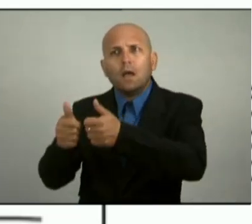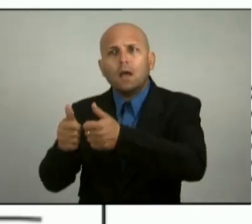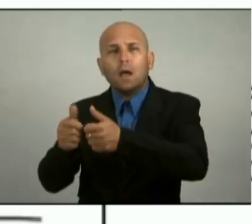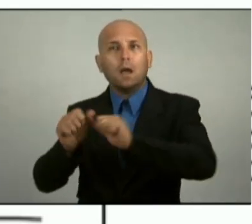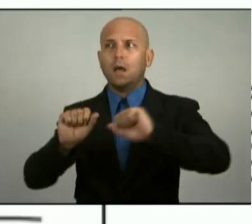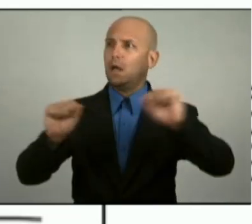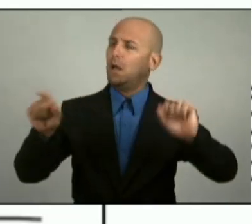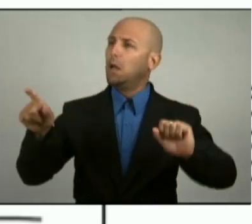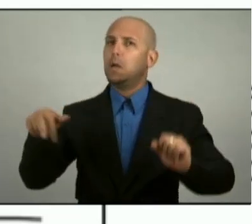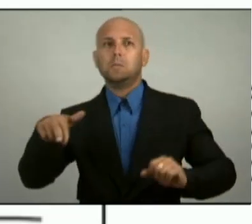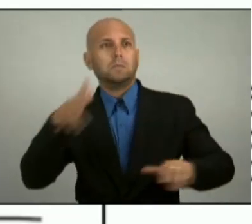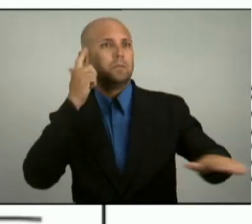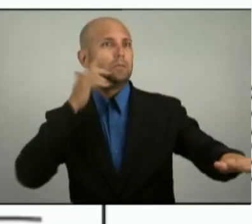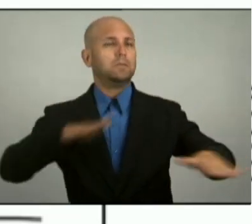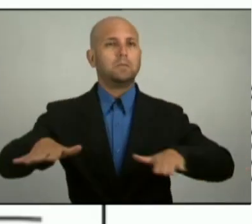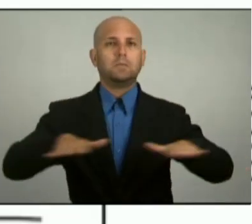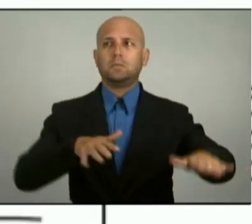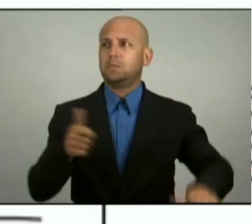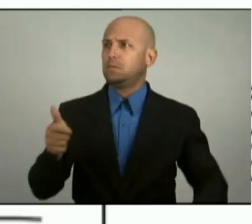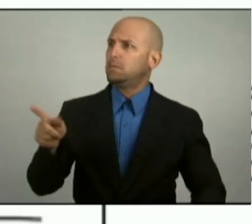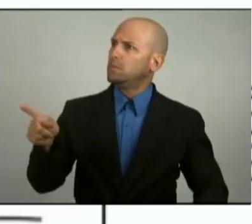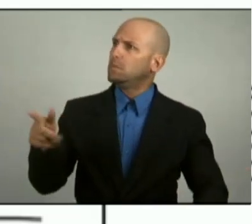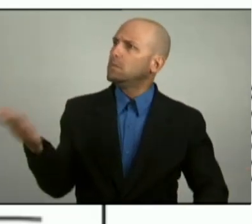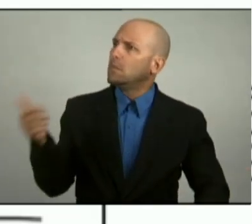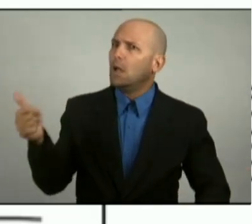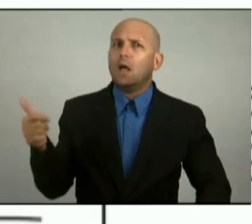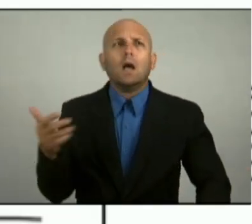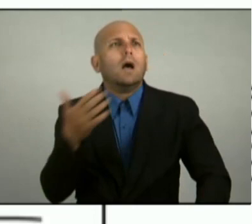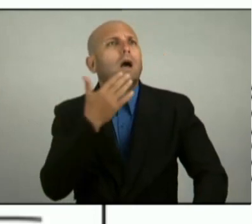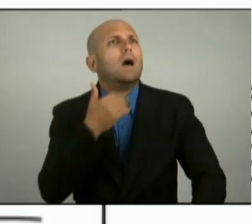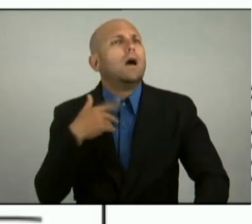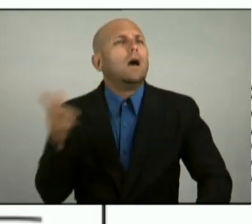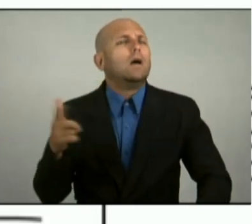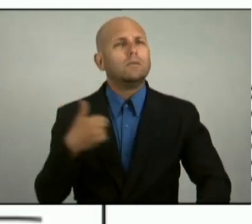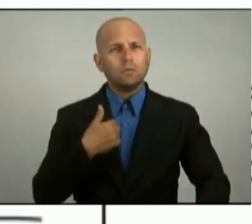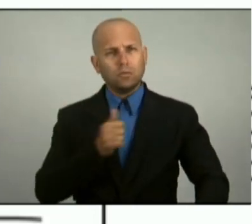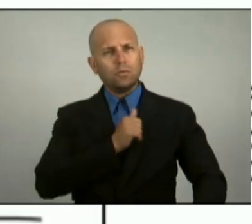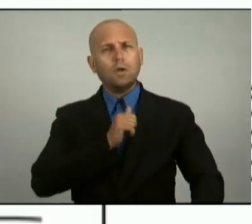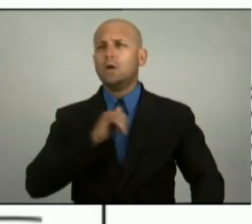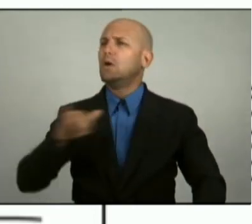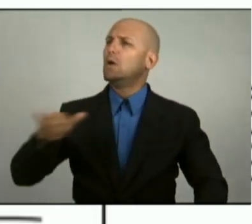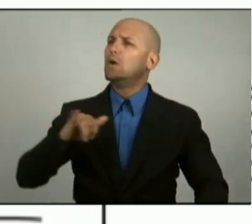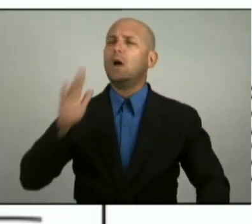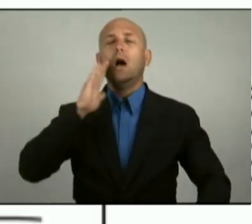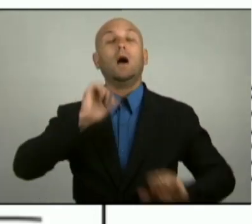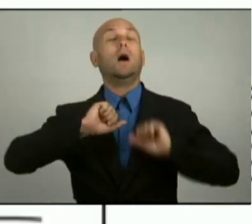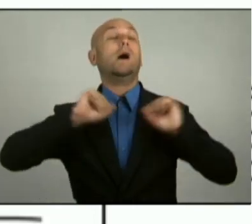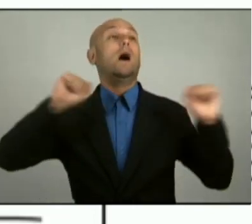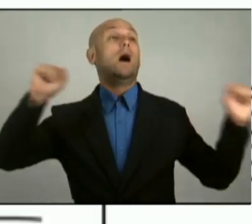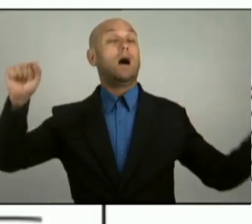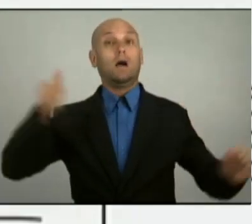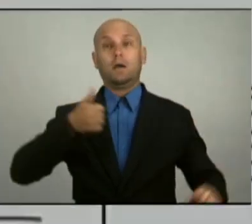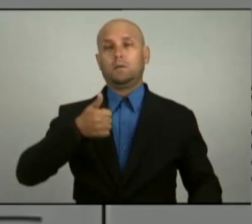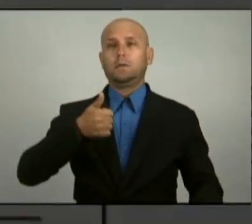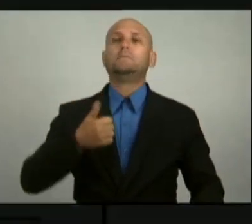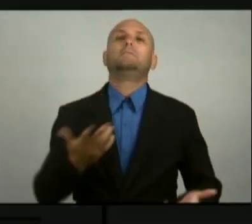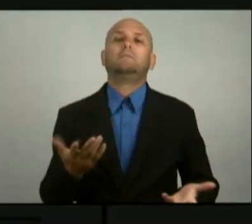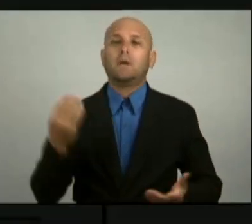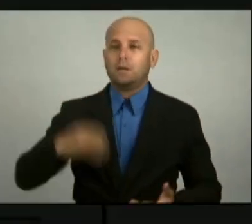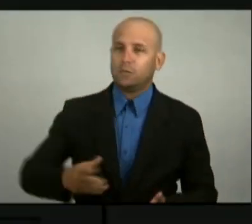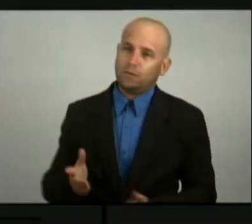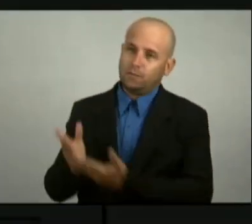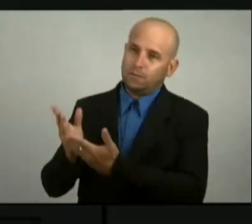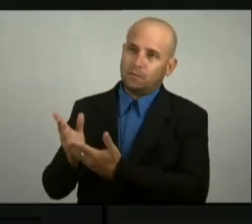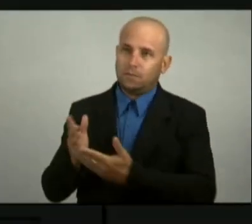es hora de descubrir sus secretos y aprender a dormir como un bebé y despertar renovado en este video verás algunas